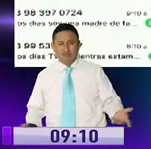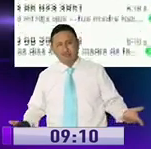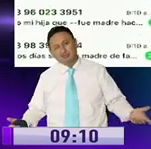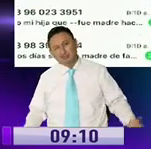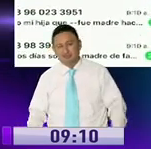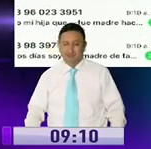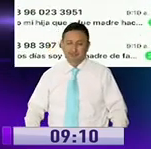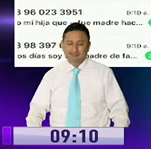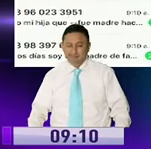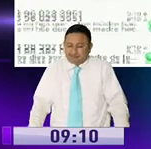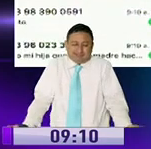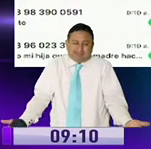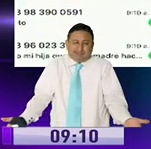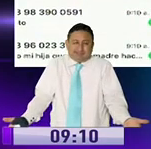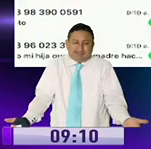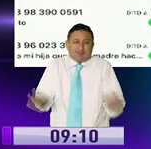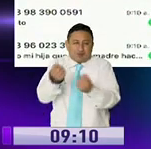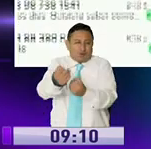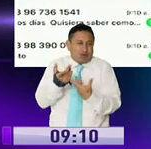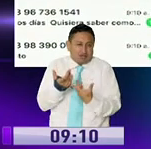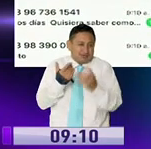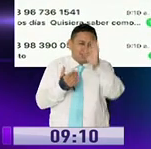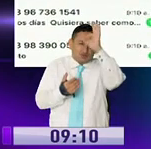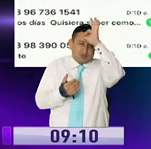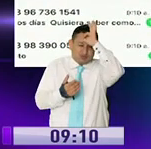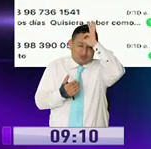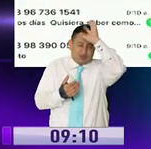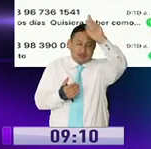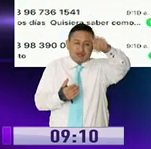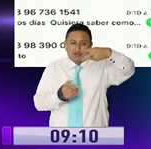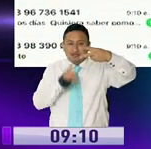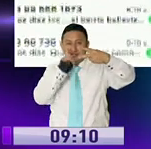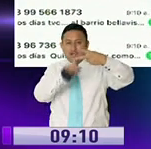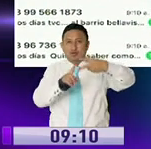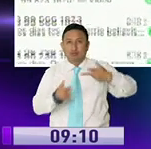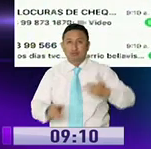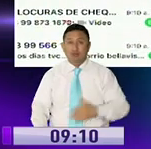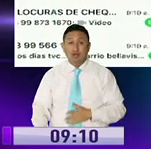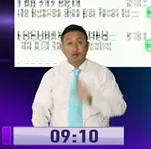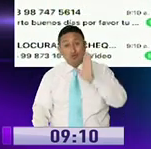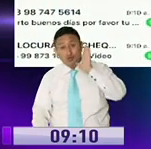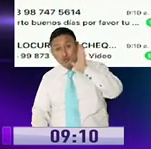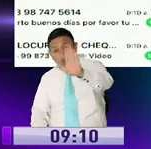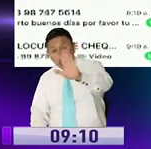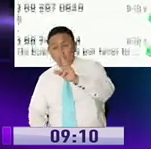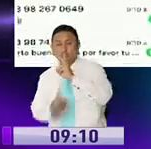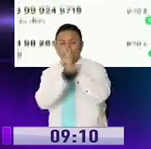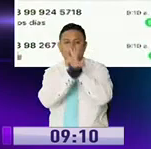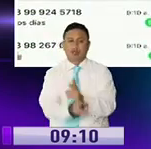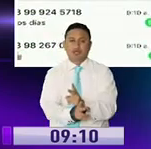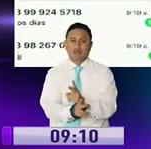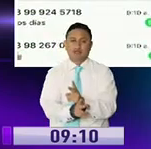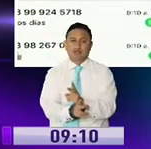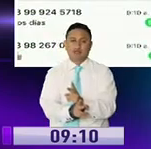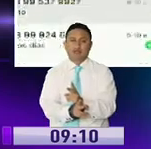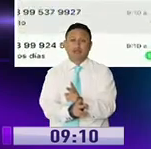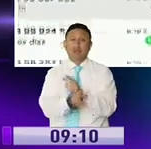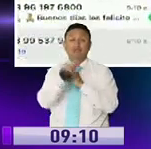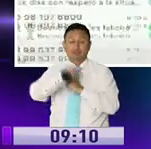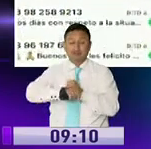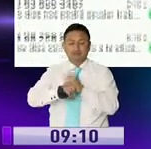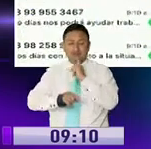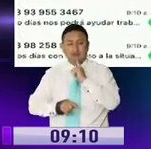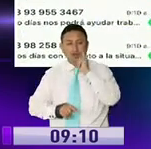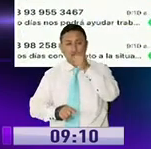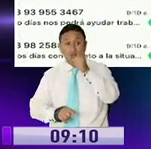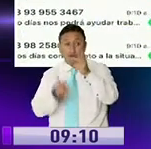Dios. Eso es información que no nos llega. Primero, segundo, es información confidencial. Tercero, exacto, cuídese, porque sí,